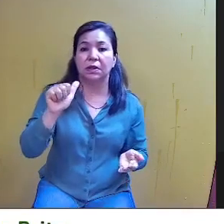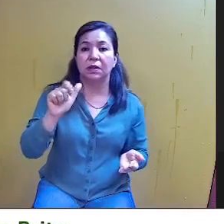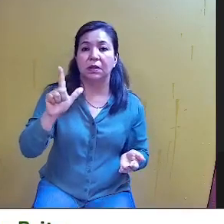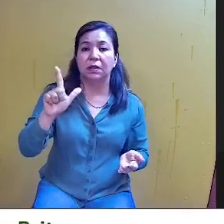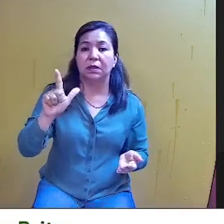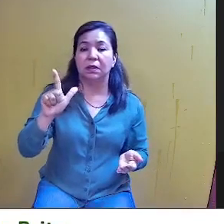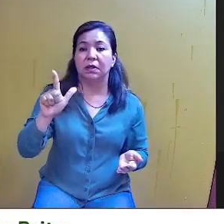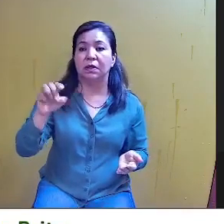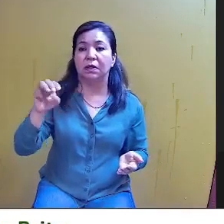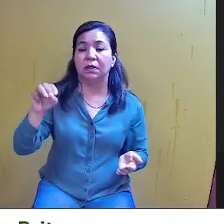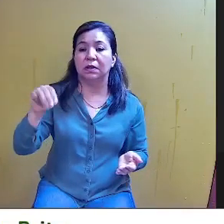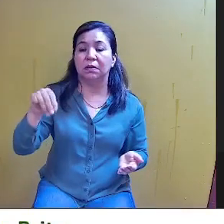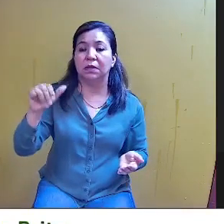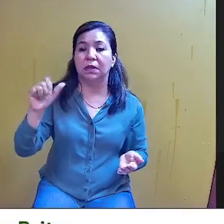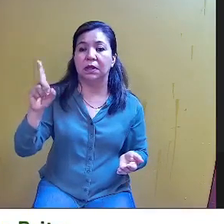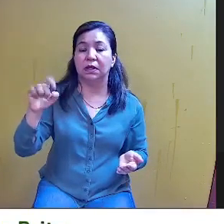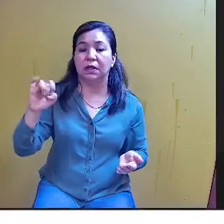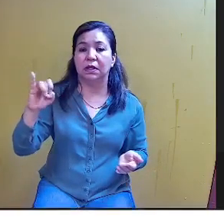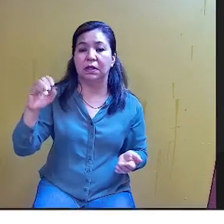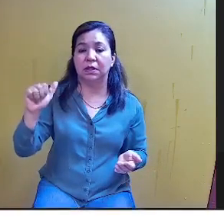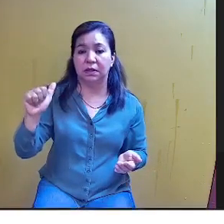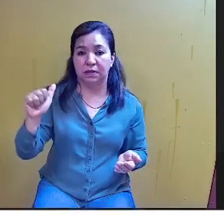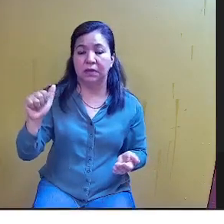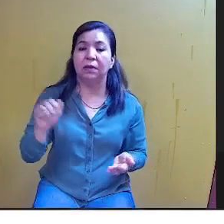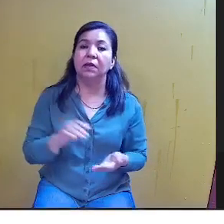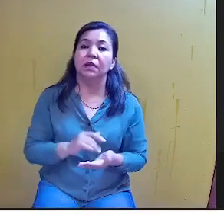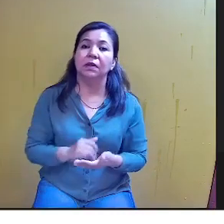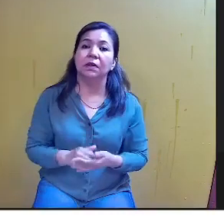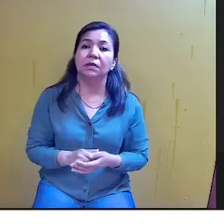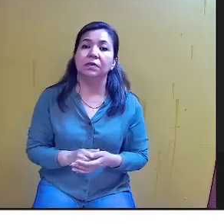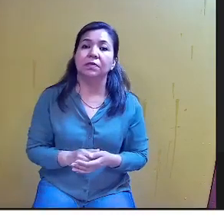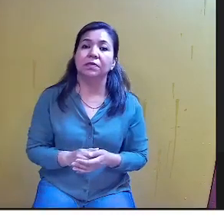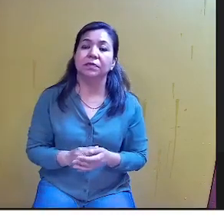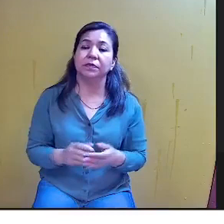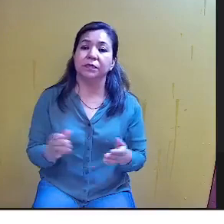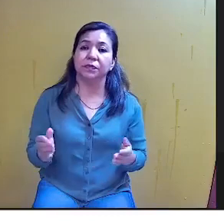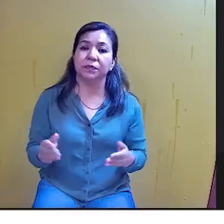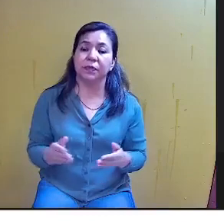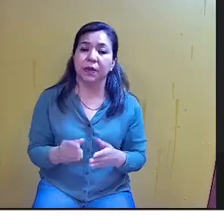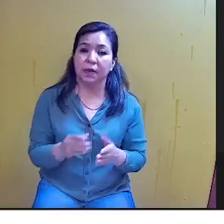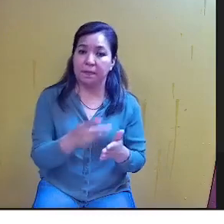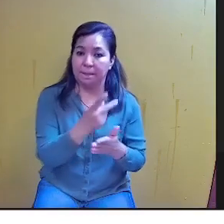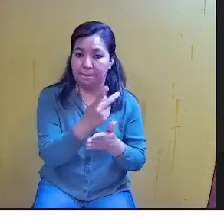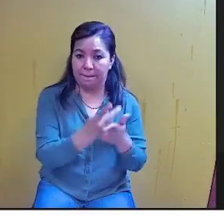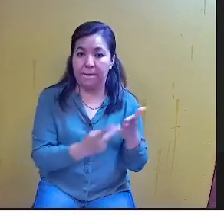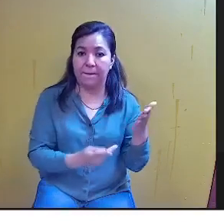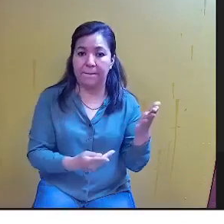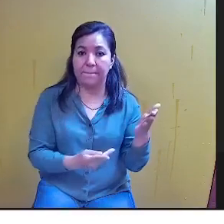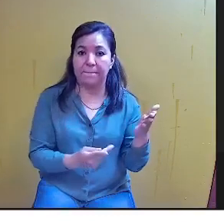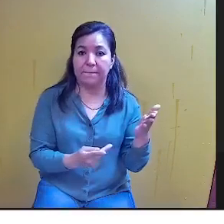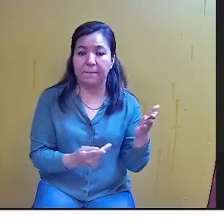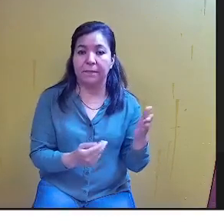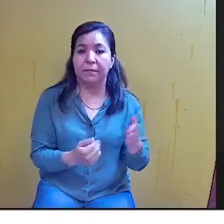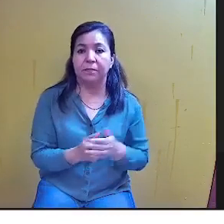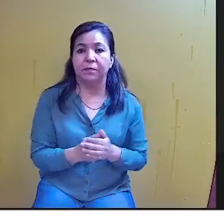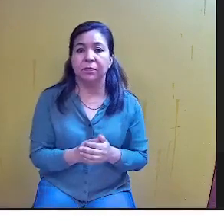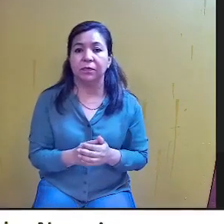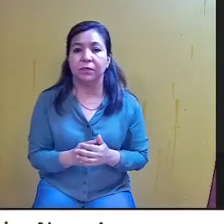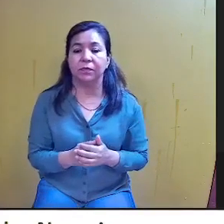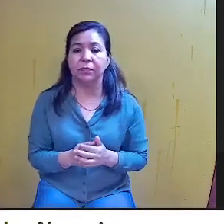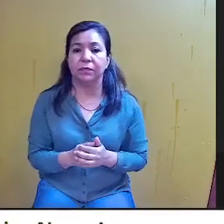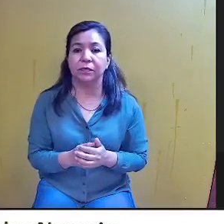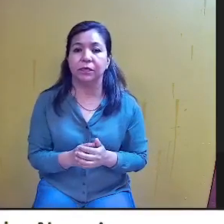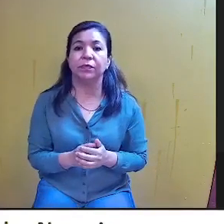solicito, señor secretario general de acuerdo, nos apoye con la cuenta y punto resolutivo del mismo. Con